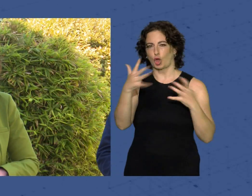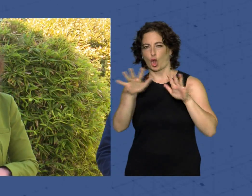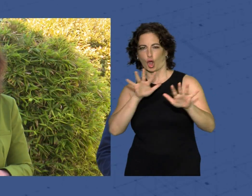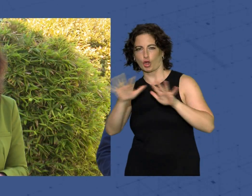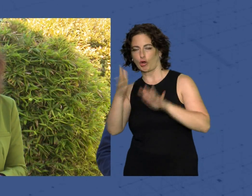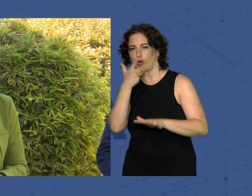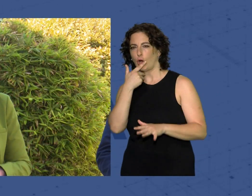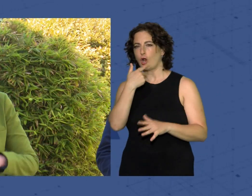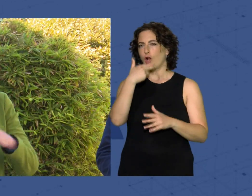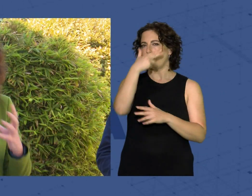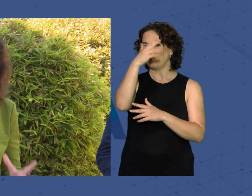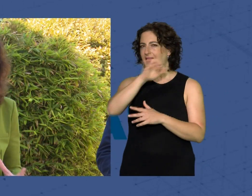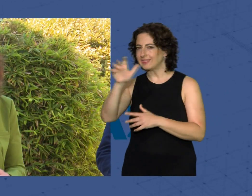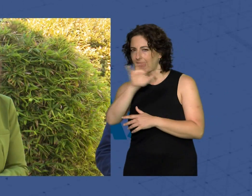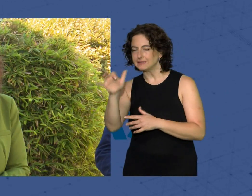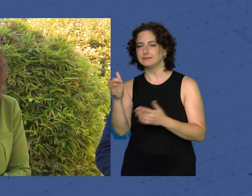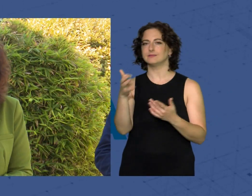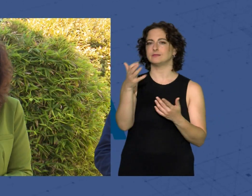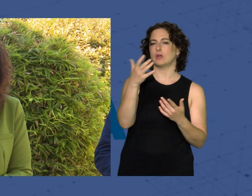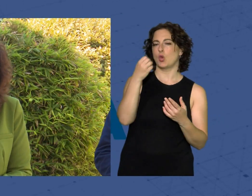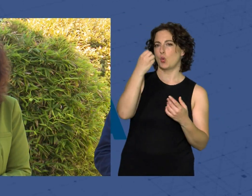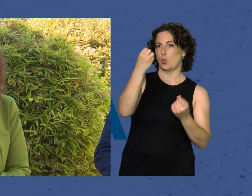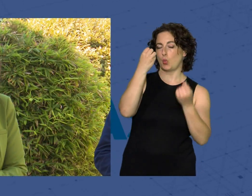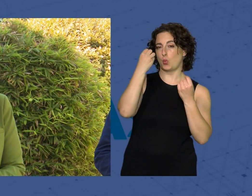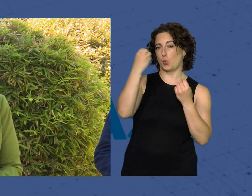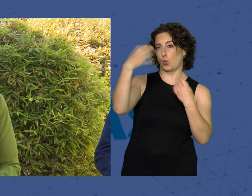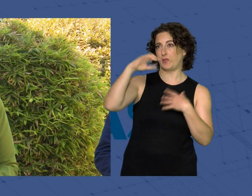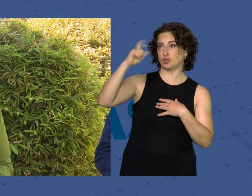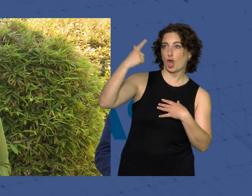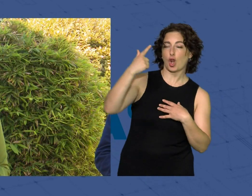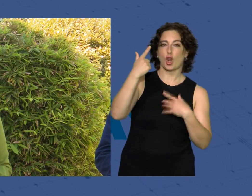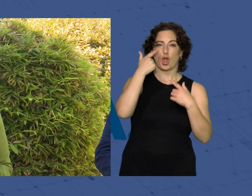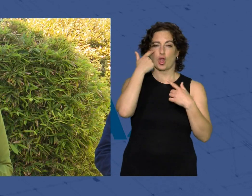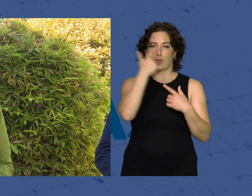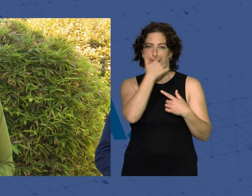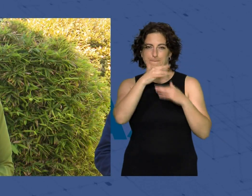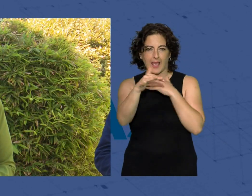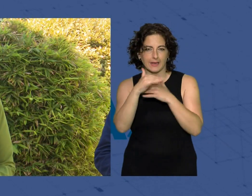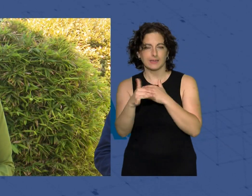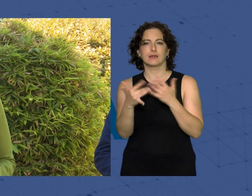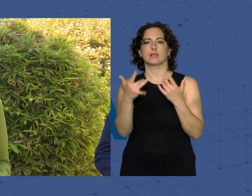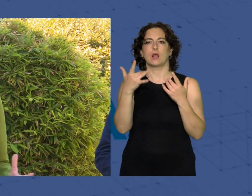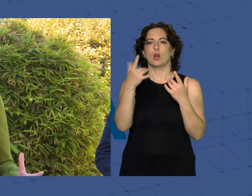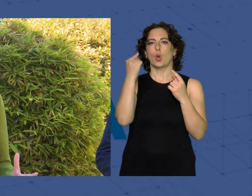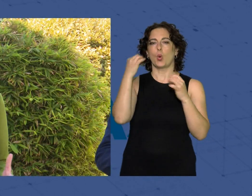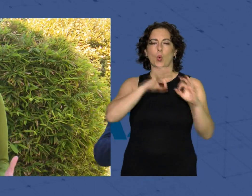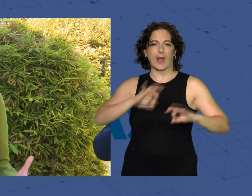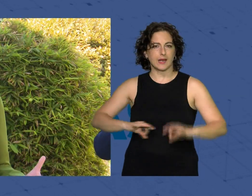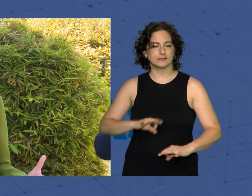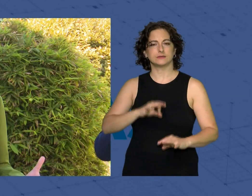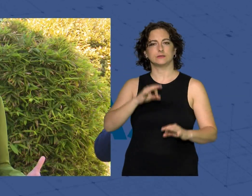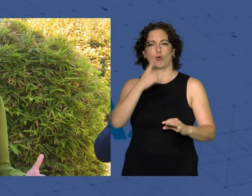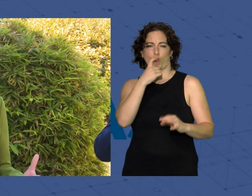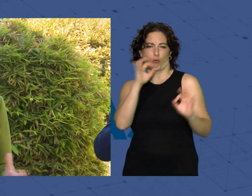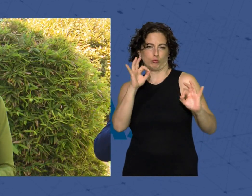letras con la luz del sol con la luz del mar en los ojos de esta mujer los lunares los pendientes y el color rojo rojo